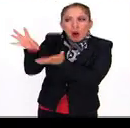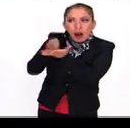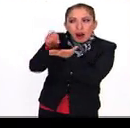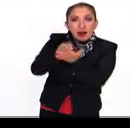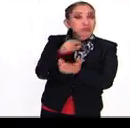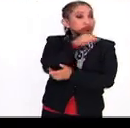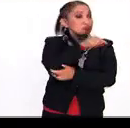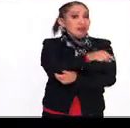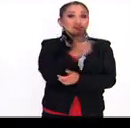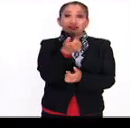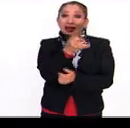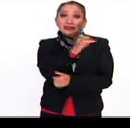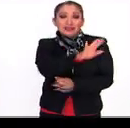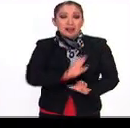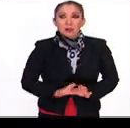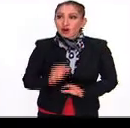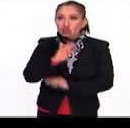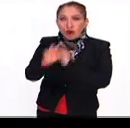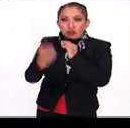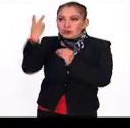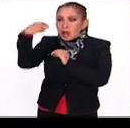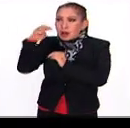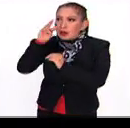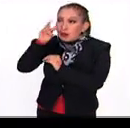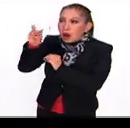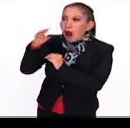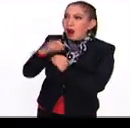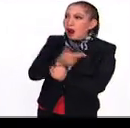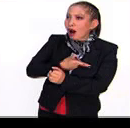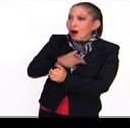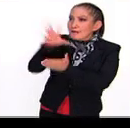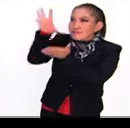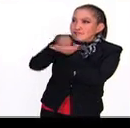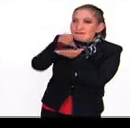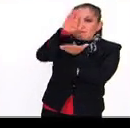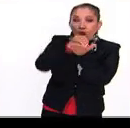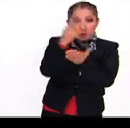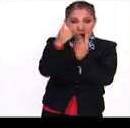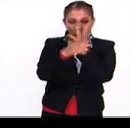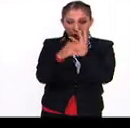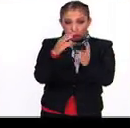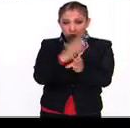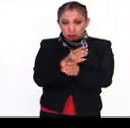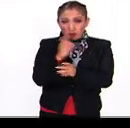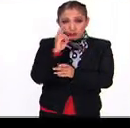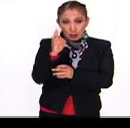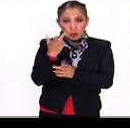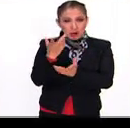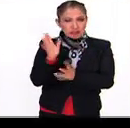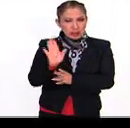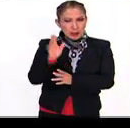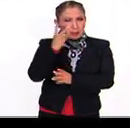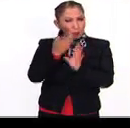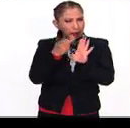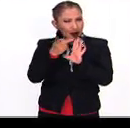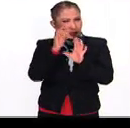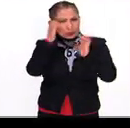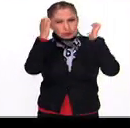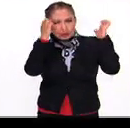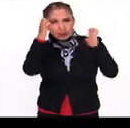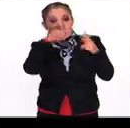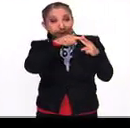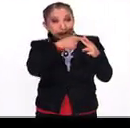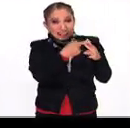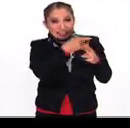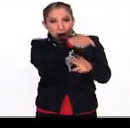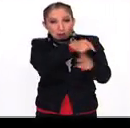robar, todas las que de alguna manera señala. Un elemento que es muy prominente en la exposición y que fue el